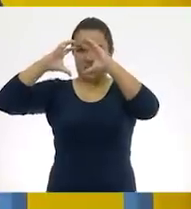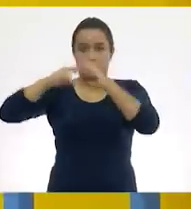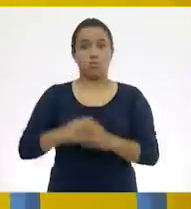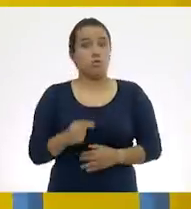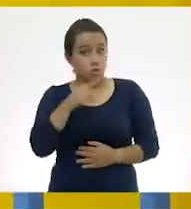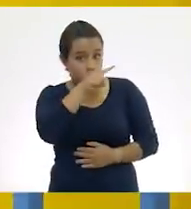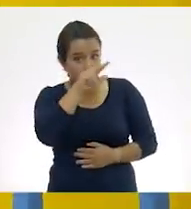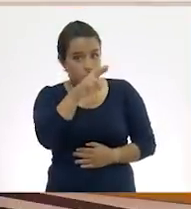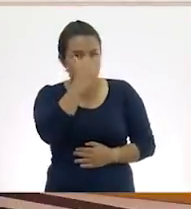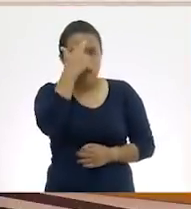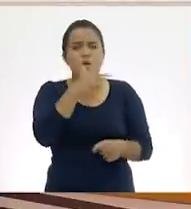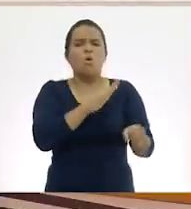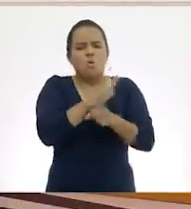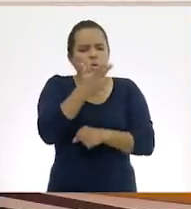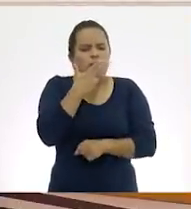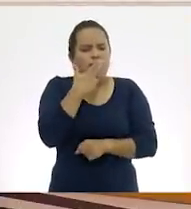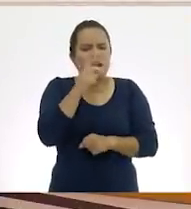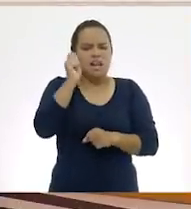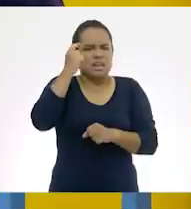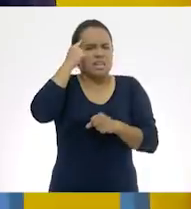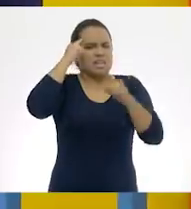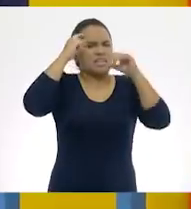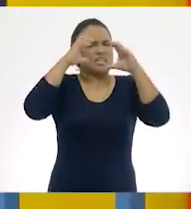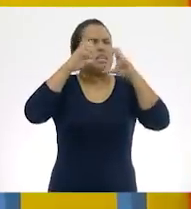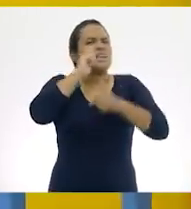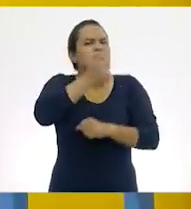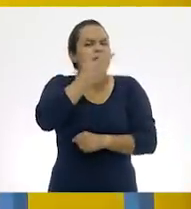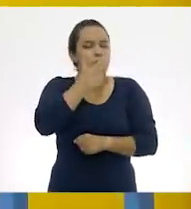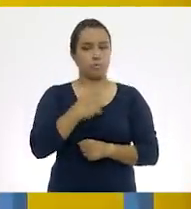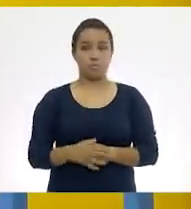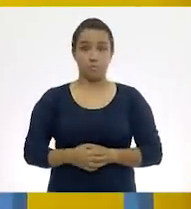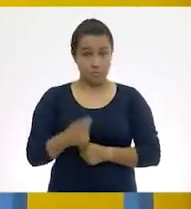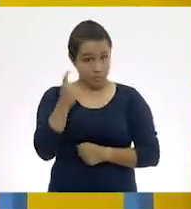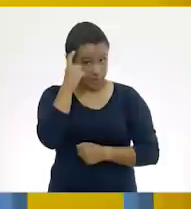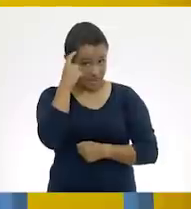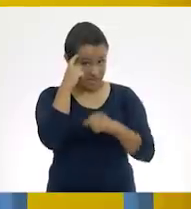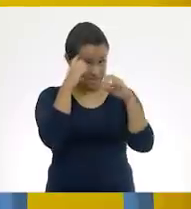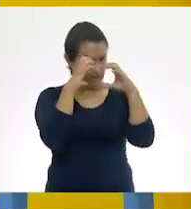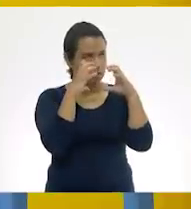tú recuerdas cuál es la función del cerebro? El cerebro...